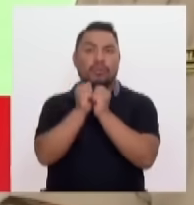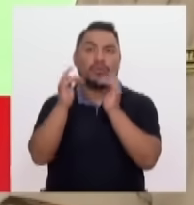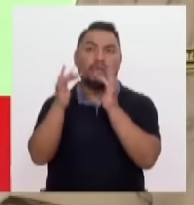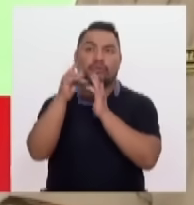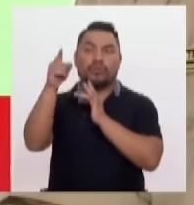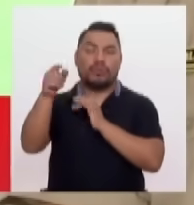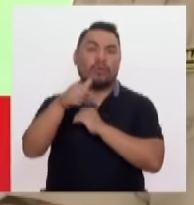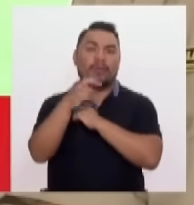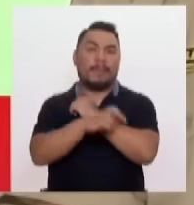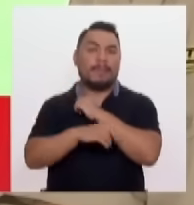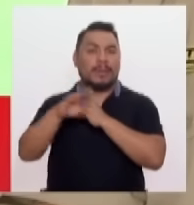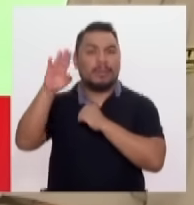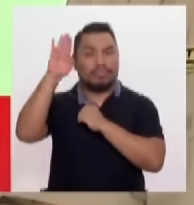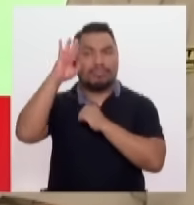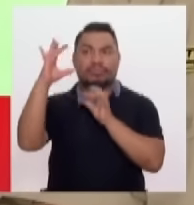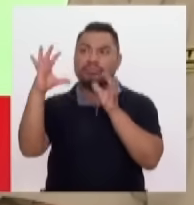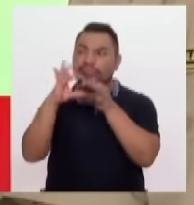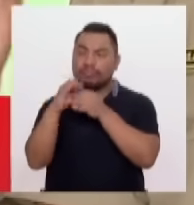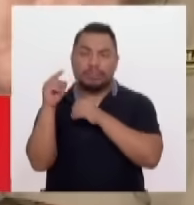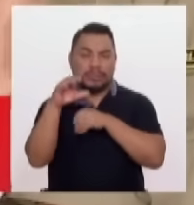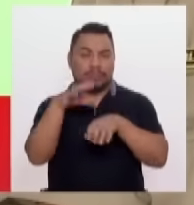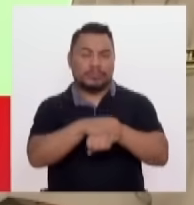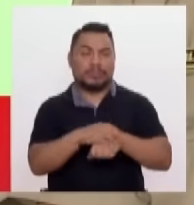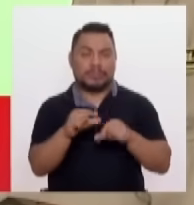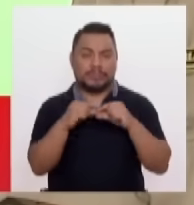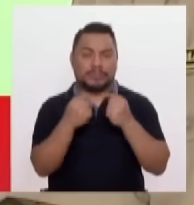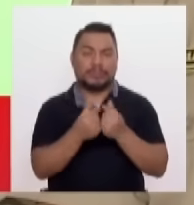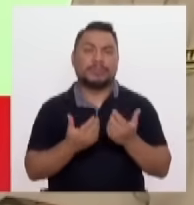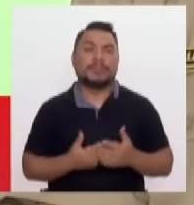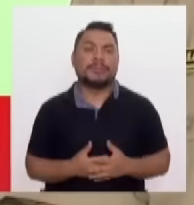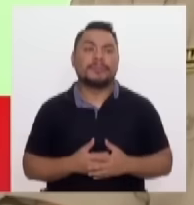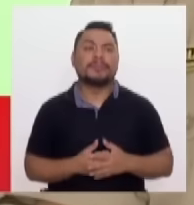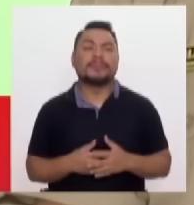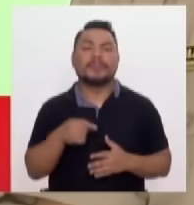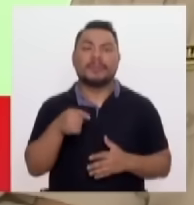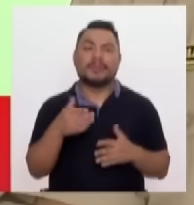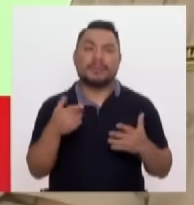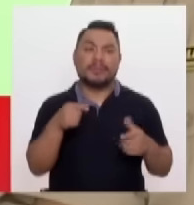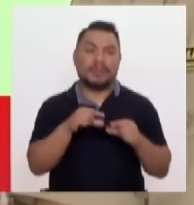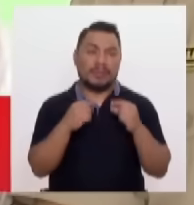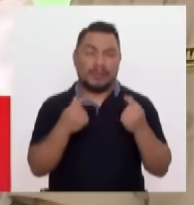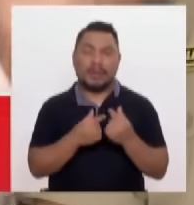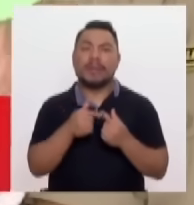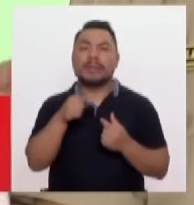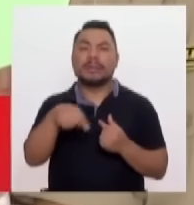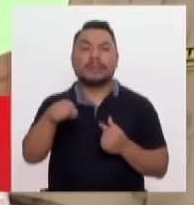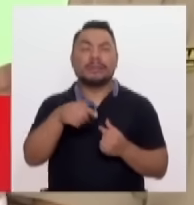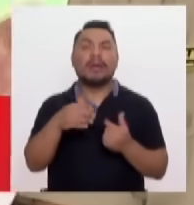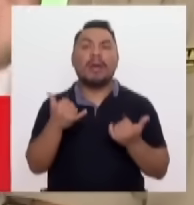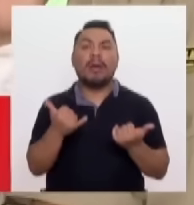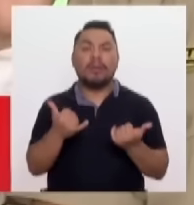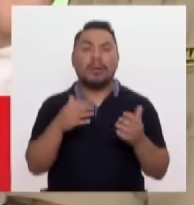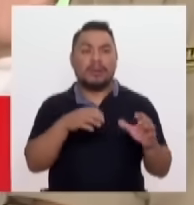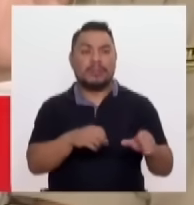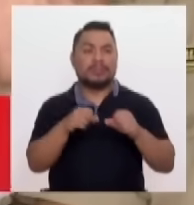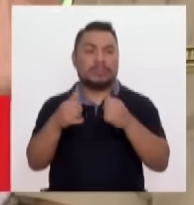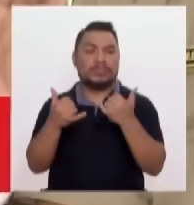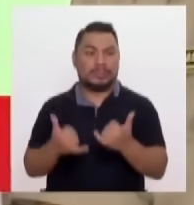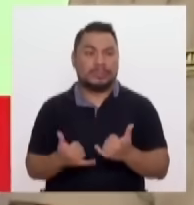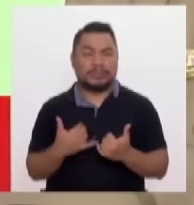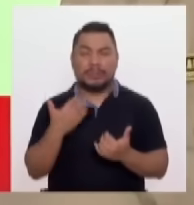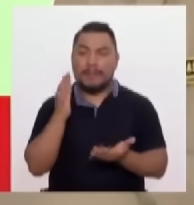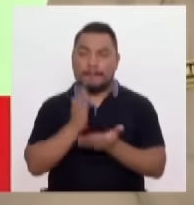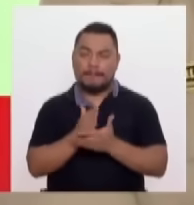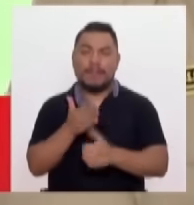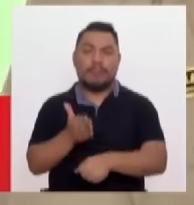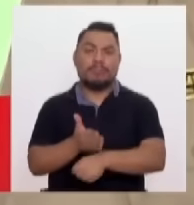continuamos. Si bien es cierto, estas personas, por un tiempo, como es este caso, este irrecuperable, se puso a buen recaudo, ahora, en un debido